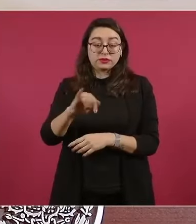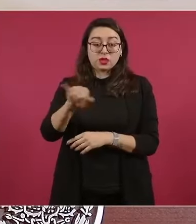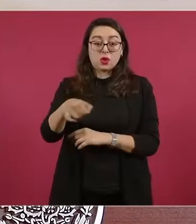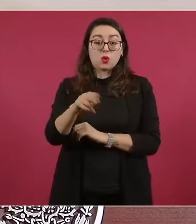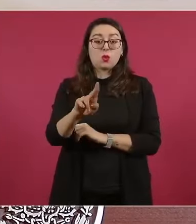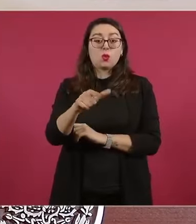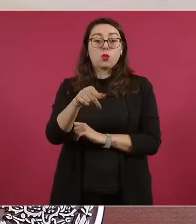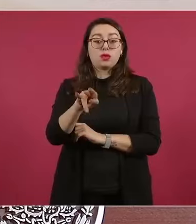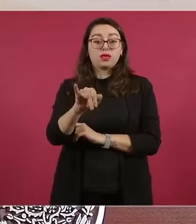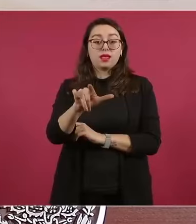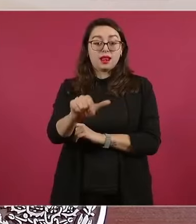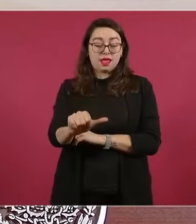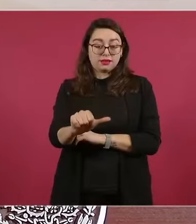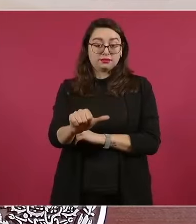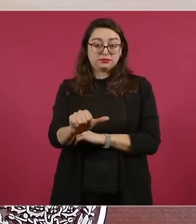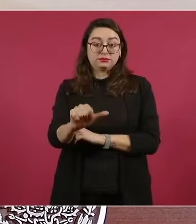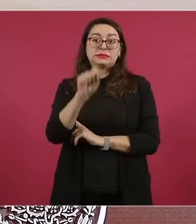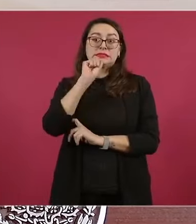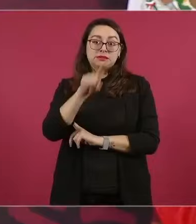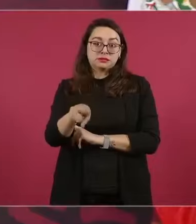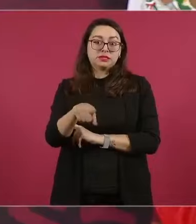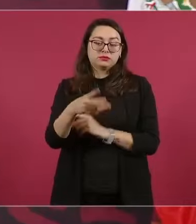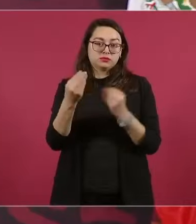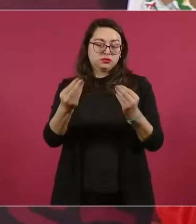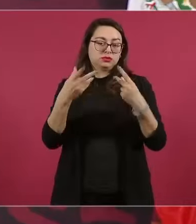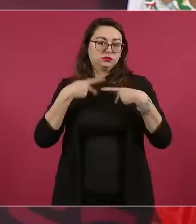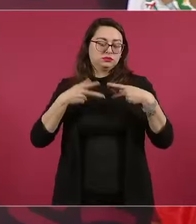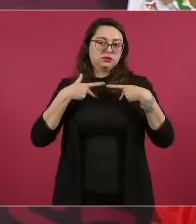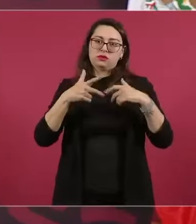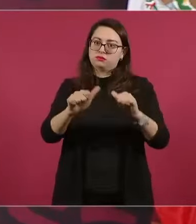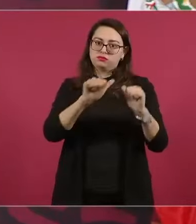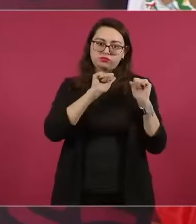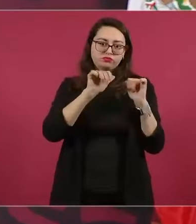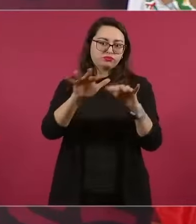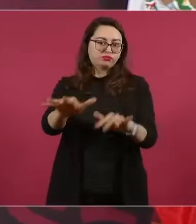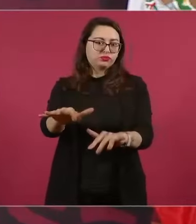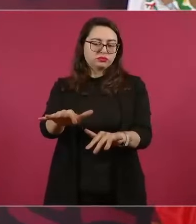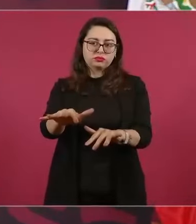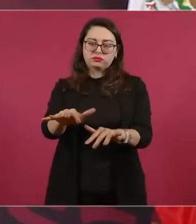Juquila, ¿sí?, que